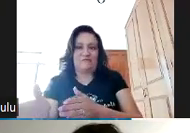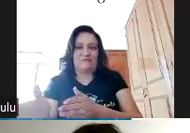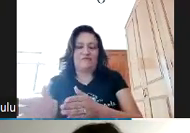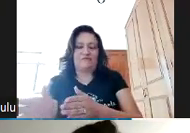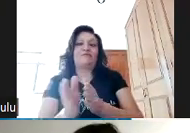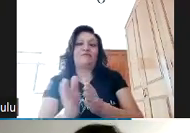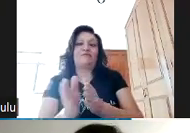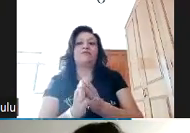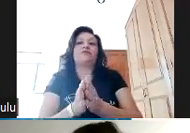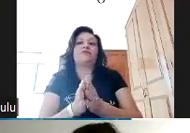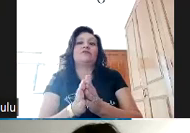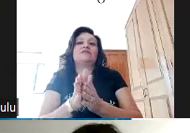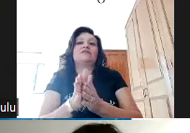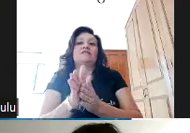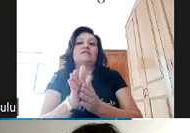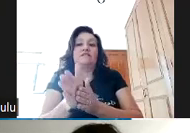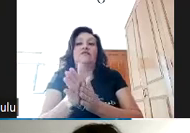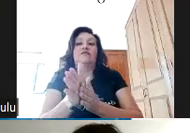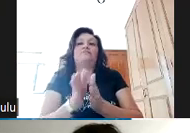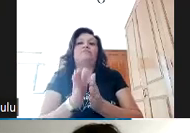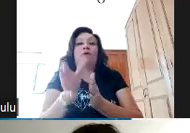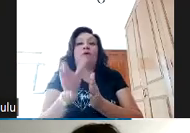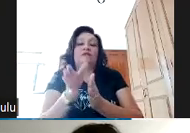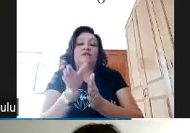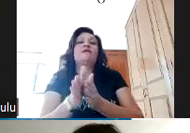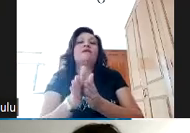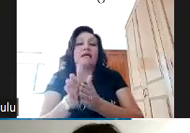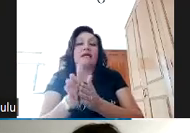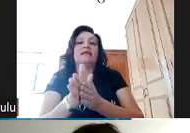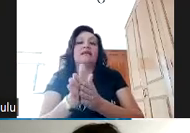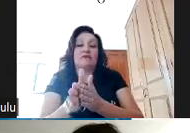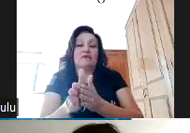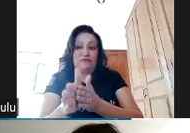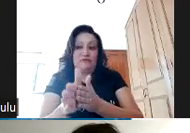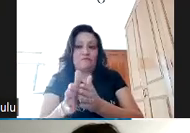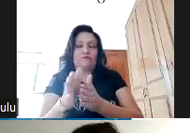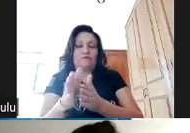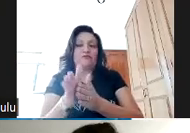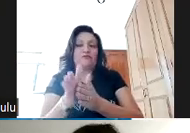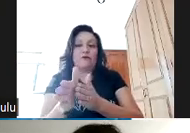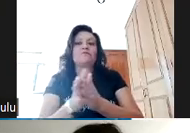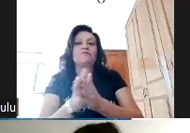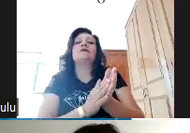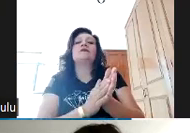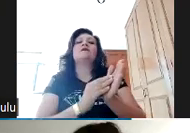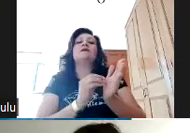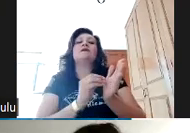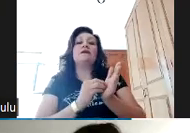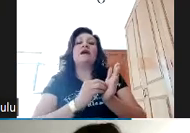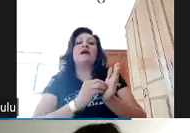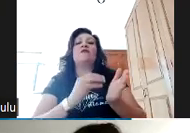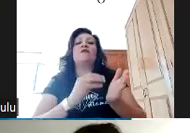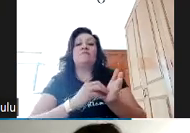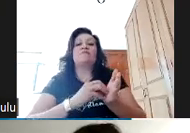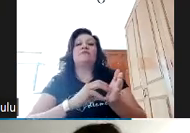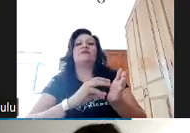hace pero si lo tienes que ir dándoles pautas para ir caminando contigo y